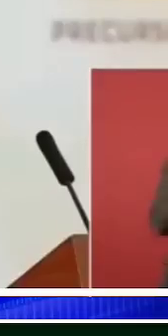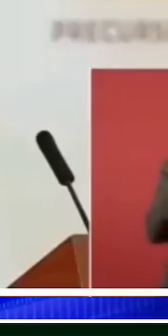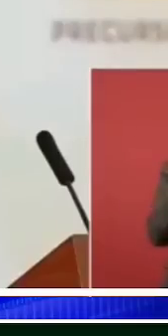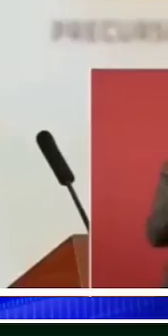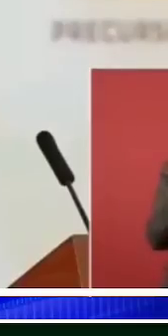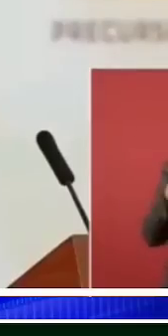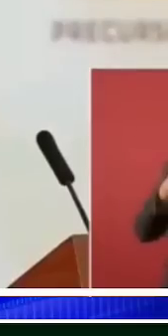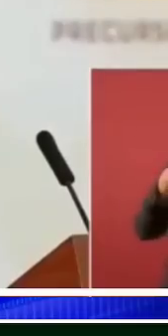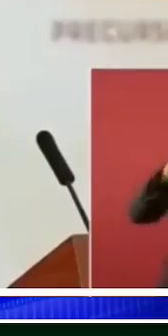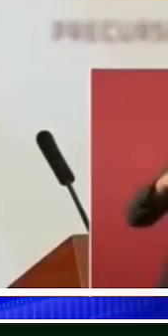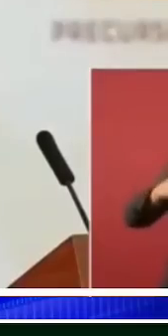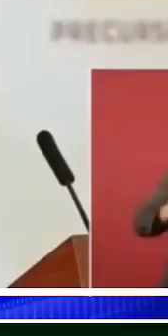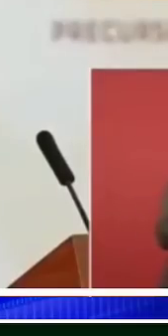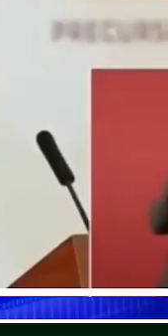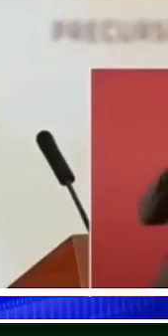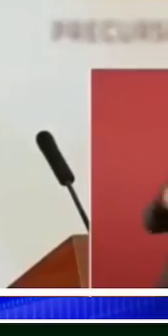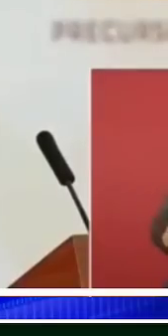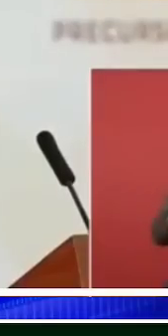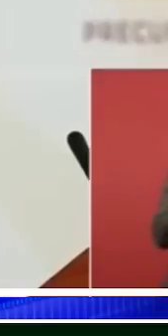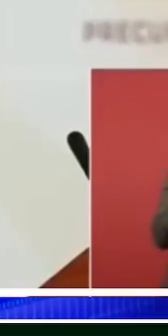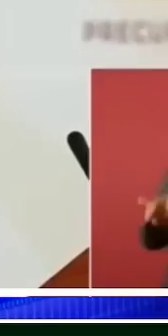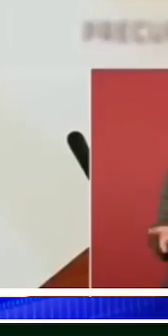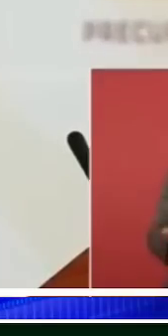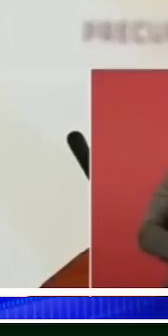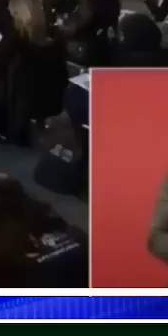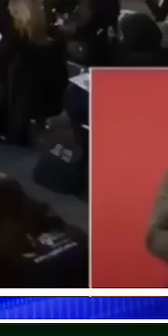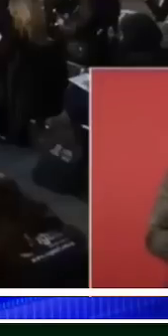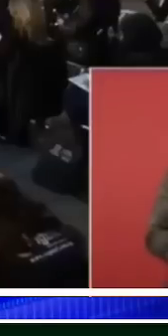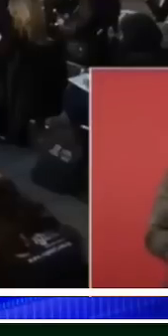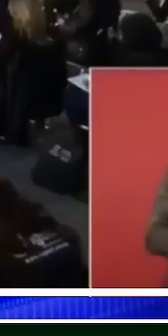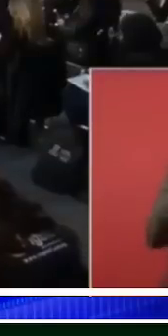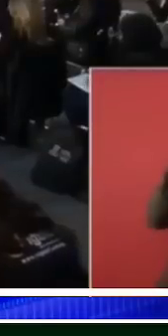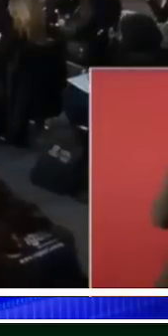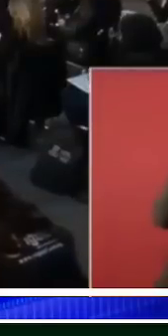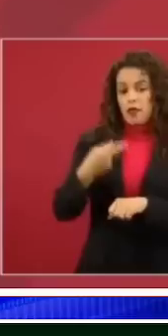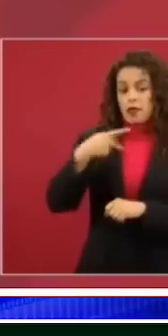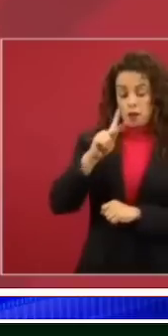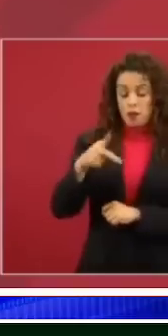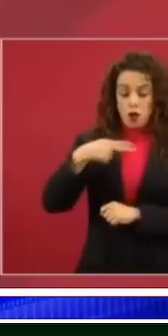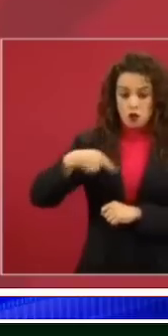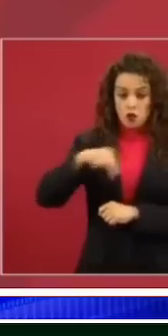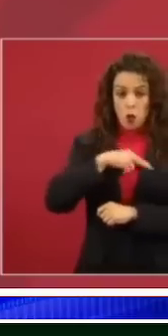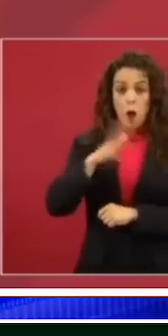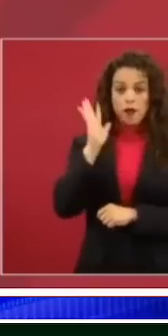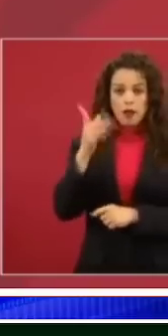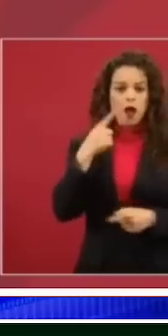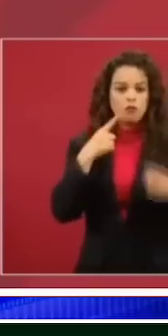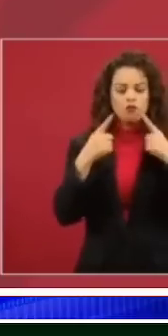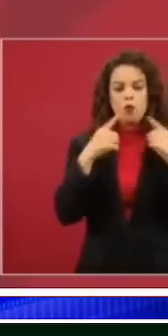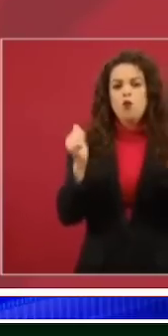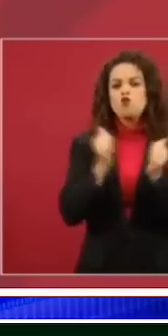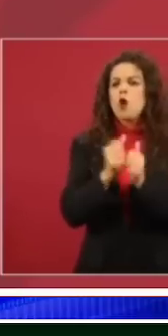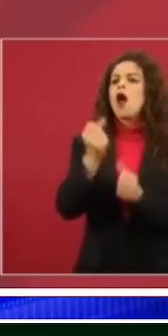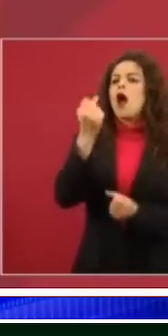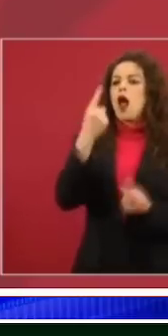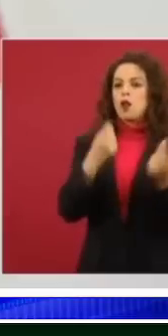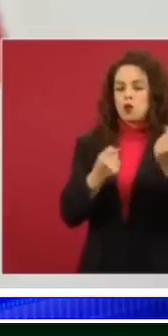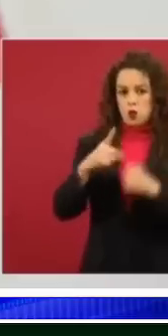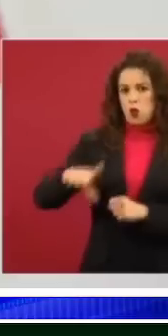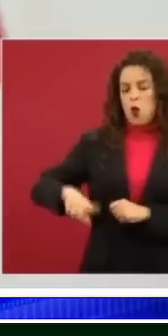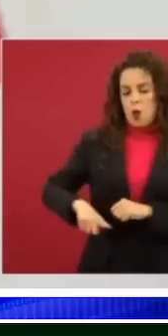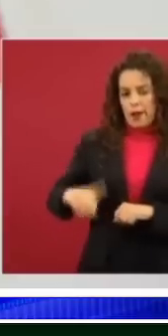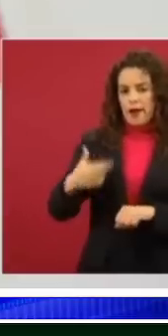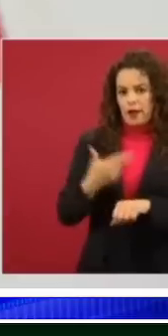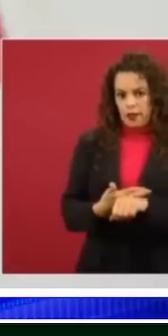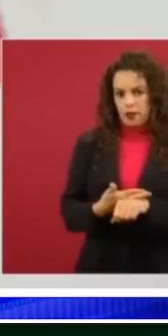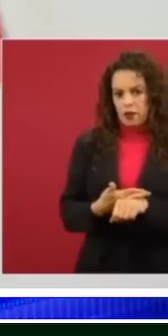hablando del bienestar de los mexicanos en un tema tan sensible como es la seguridad y echan para atrás su decisión después